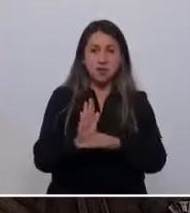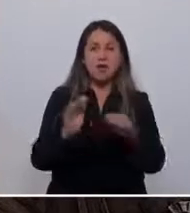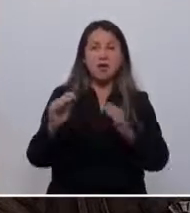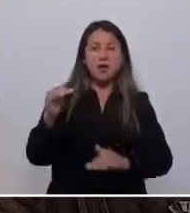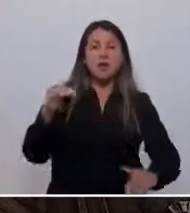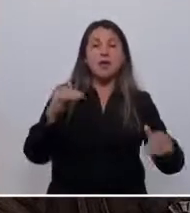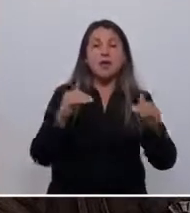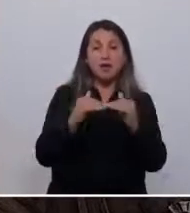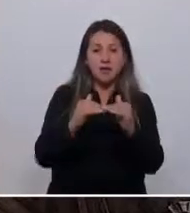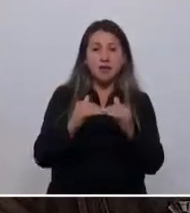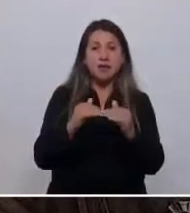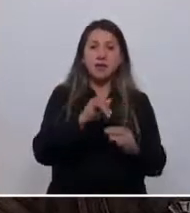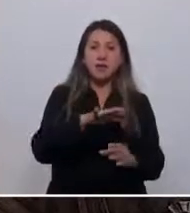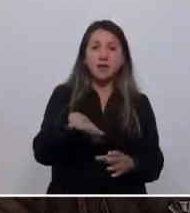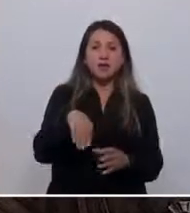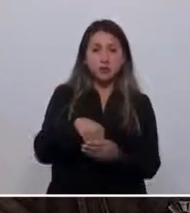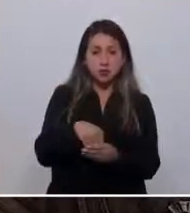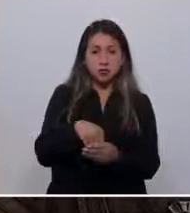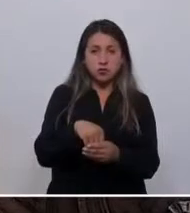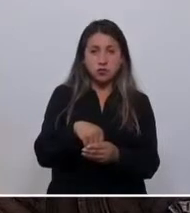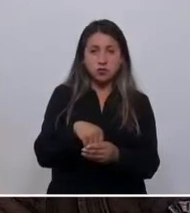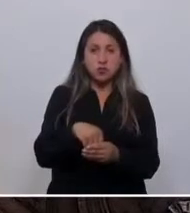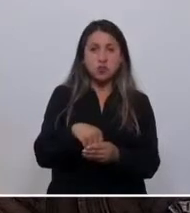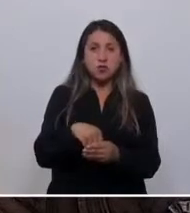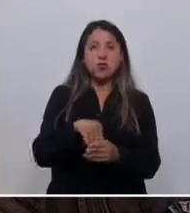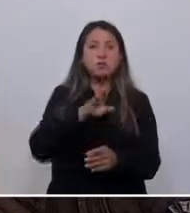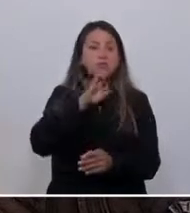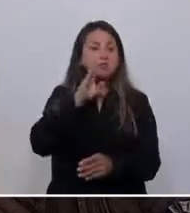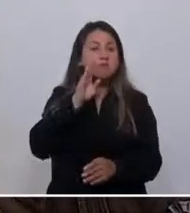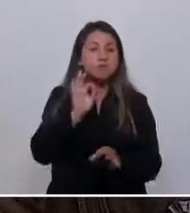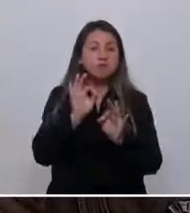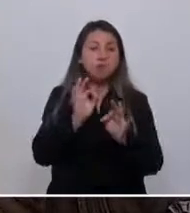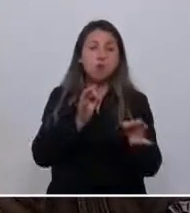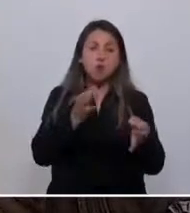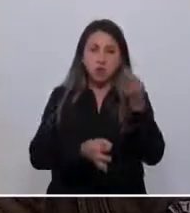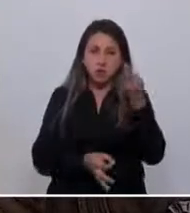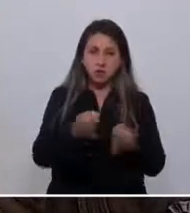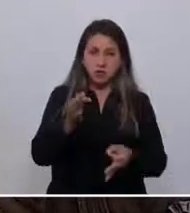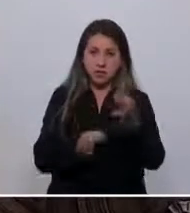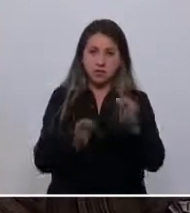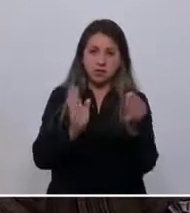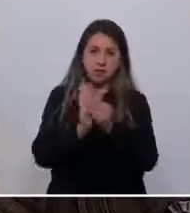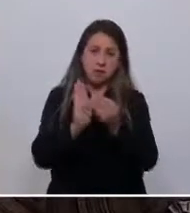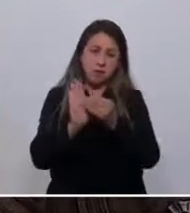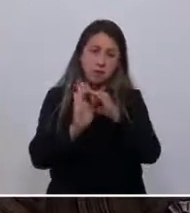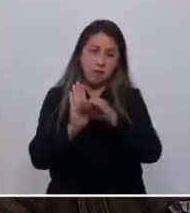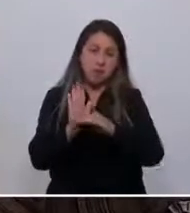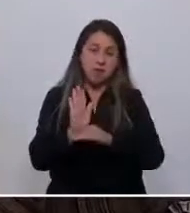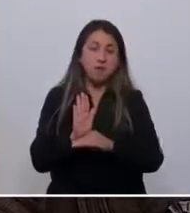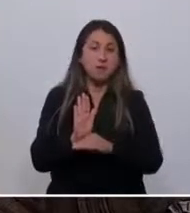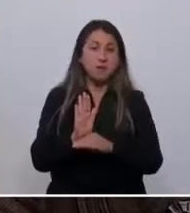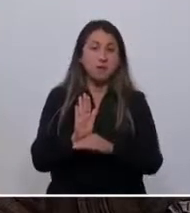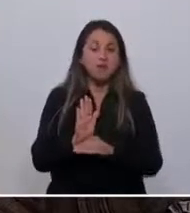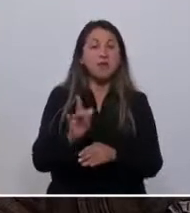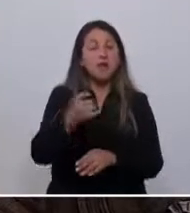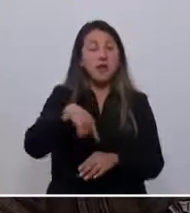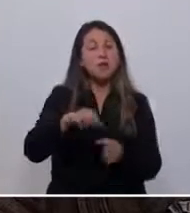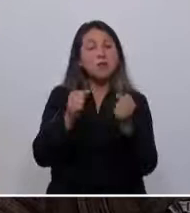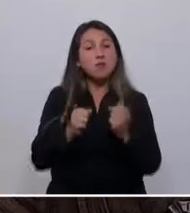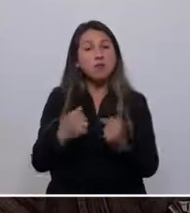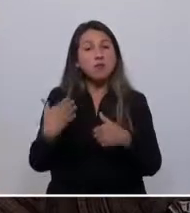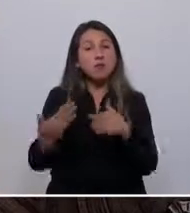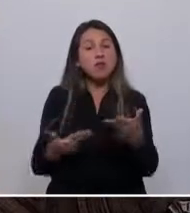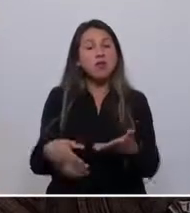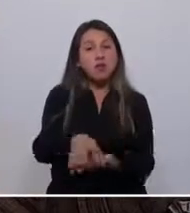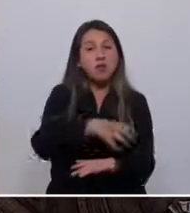equidad, inclusión, probidad y justicia, desde la cual podamos darle a los pueblos